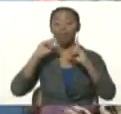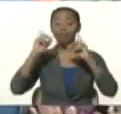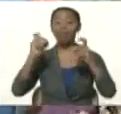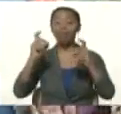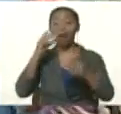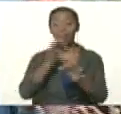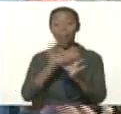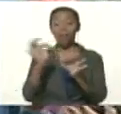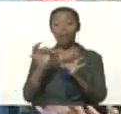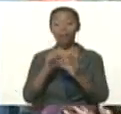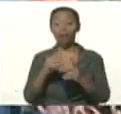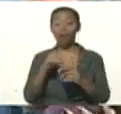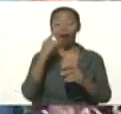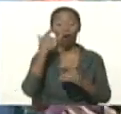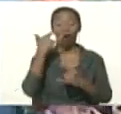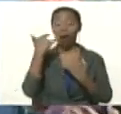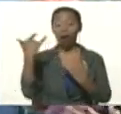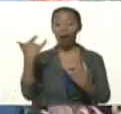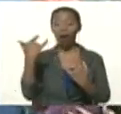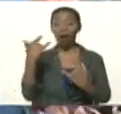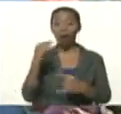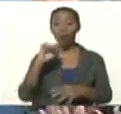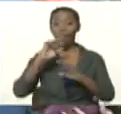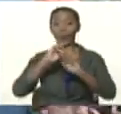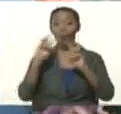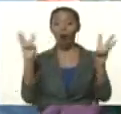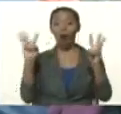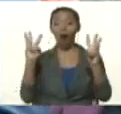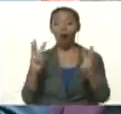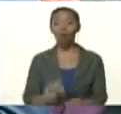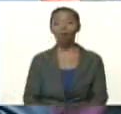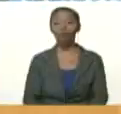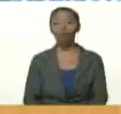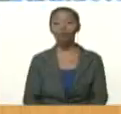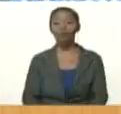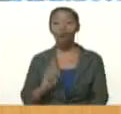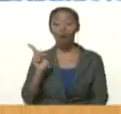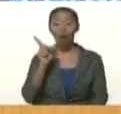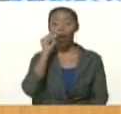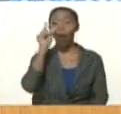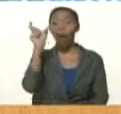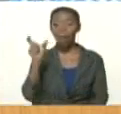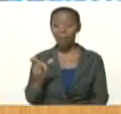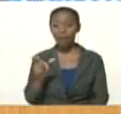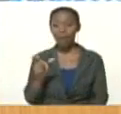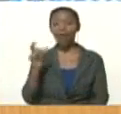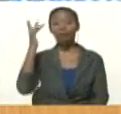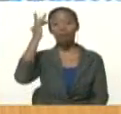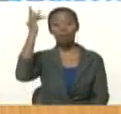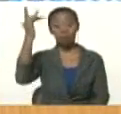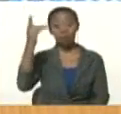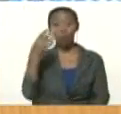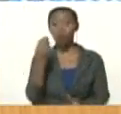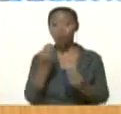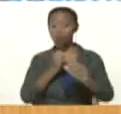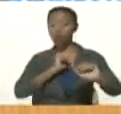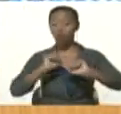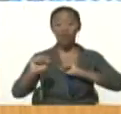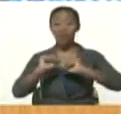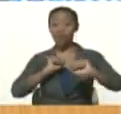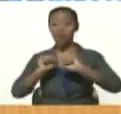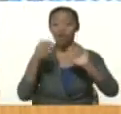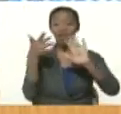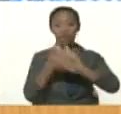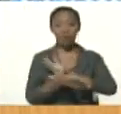del Petro. Como yo sé que él es un hombre intelectualmente muy activo sobre el